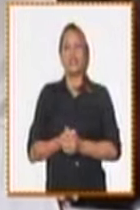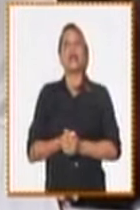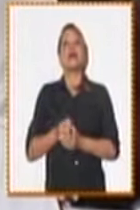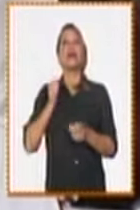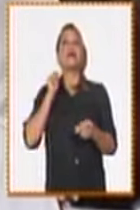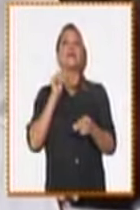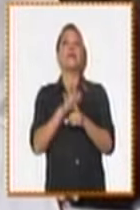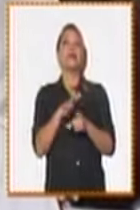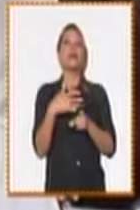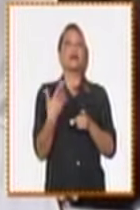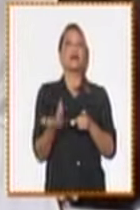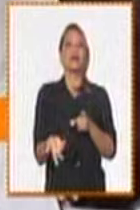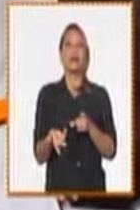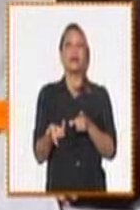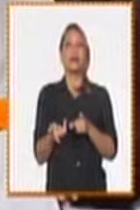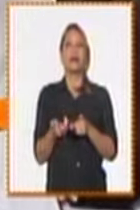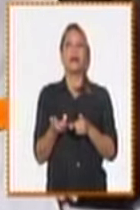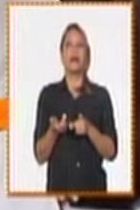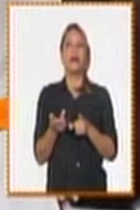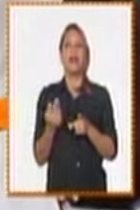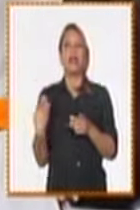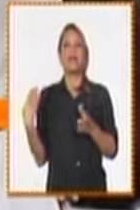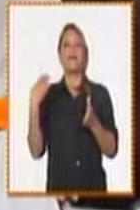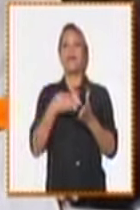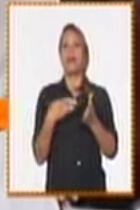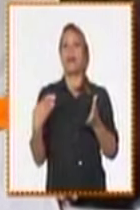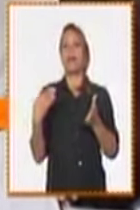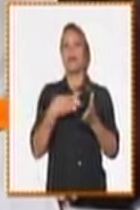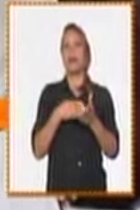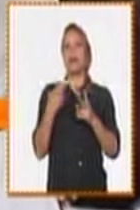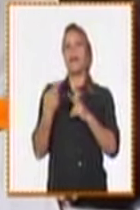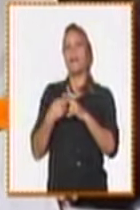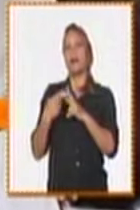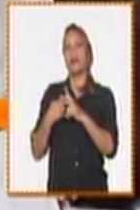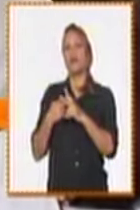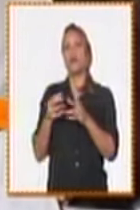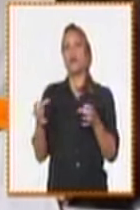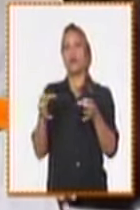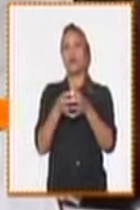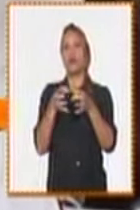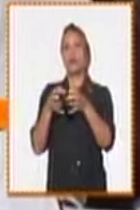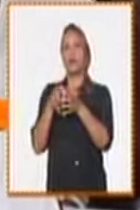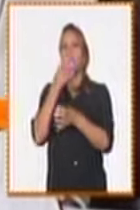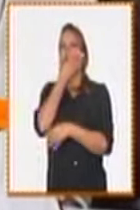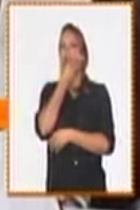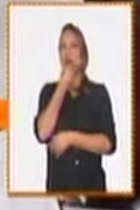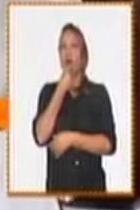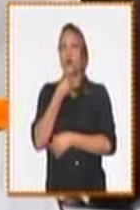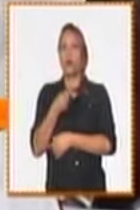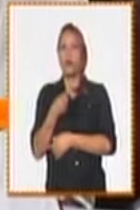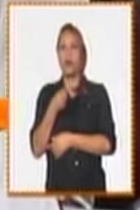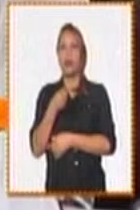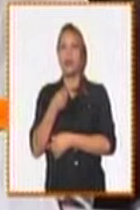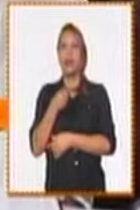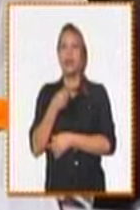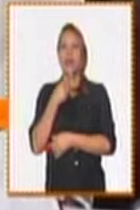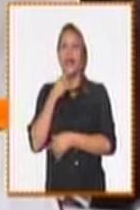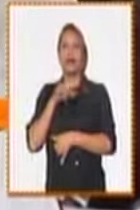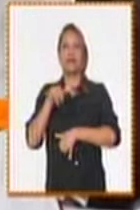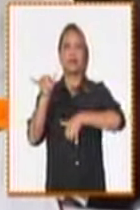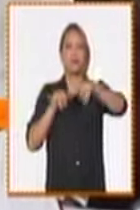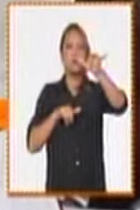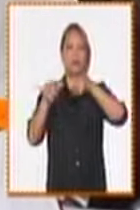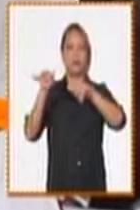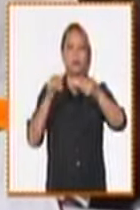comienzan a retornar, a llegar a Bayamo, una gran cantidad de jóvenes que habían salido a estudiar al exterior. Por